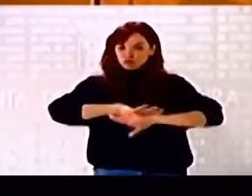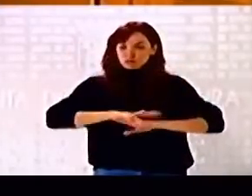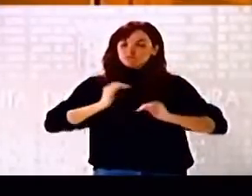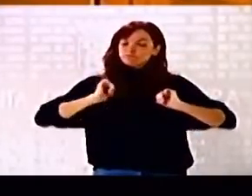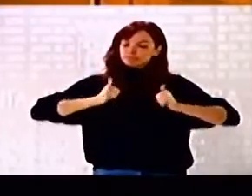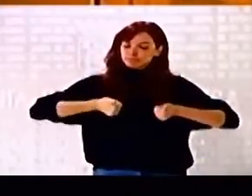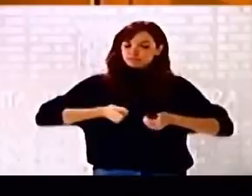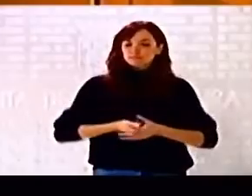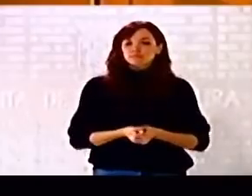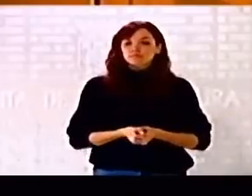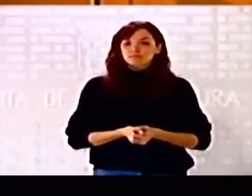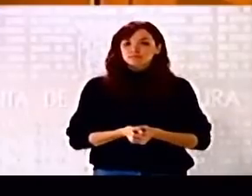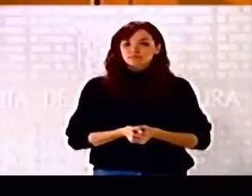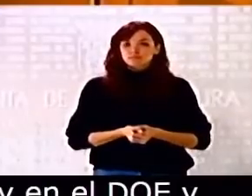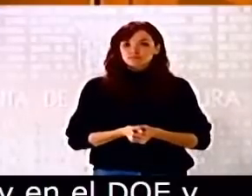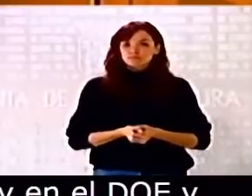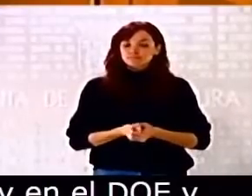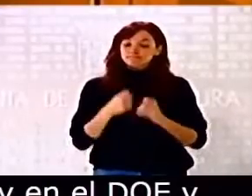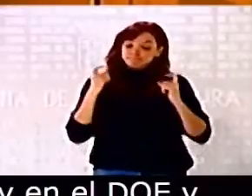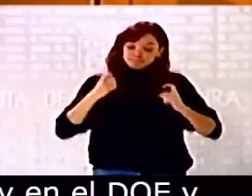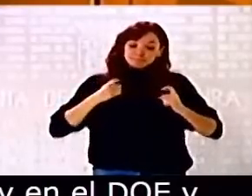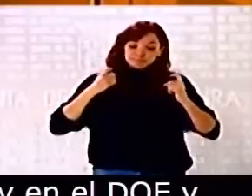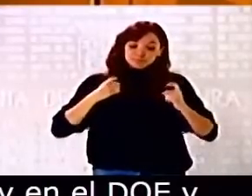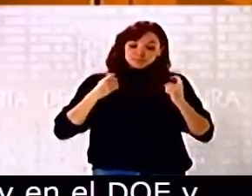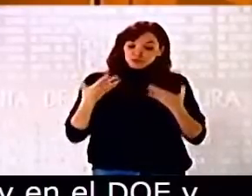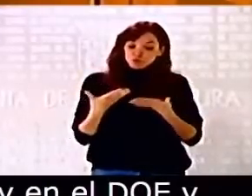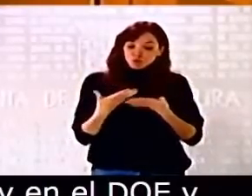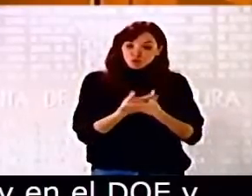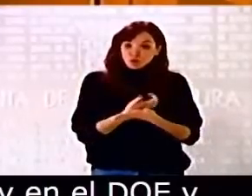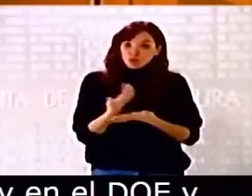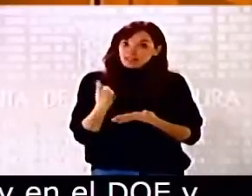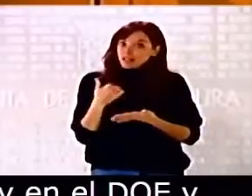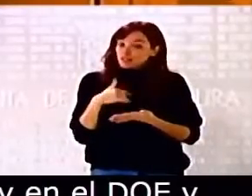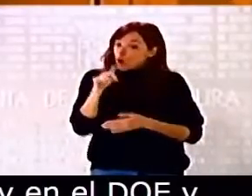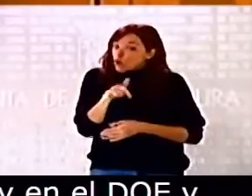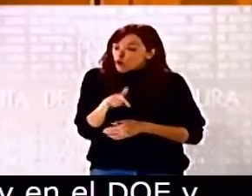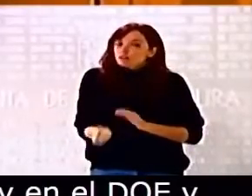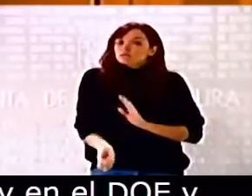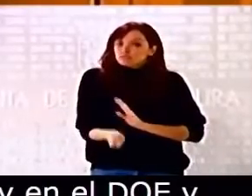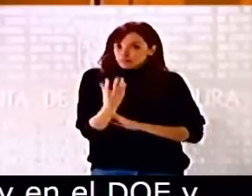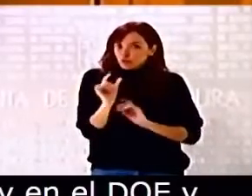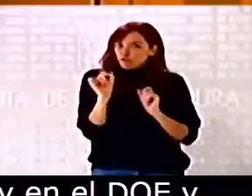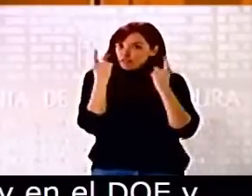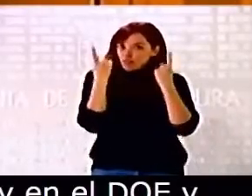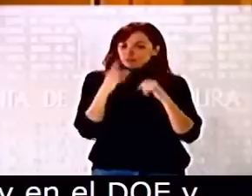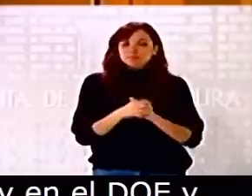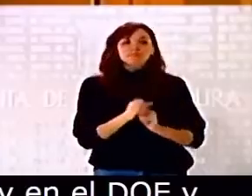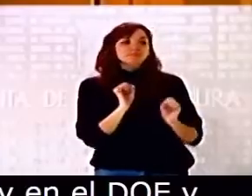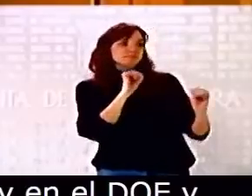¿Vale? Estamos haciendo todos los esfuerzos para intentarlas publicar hoy. Son